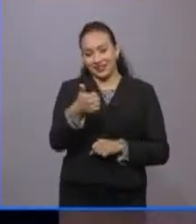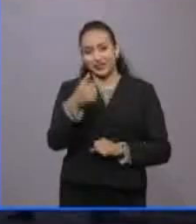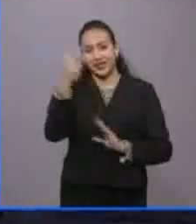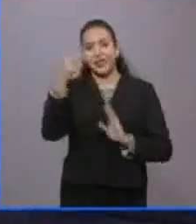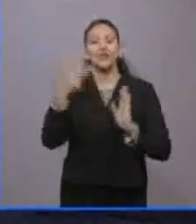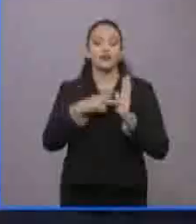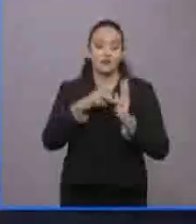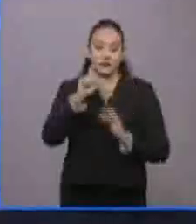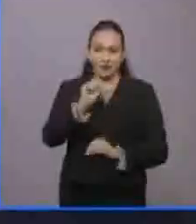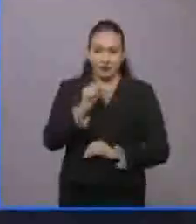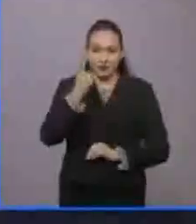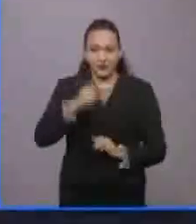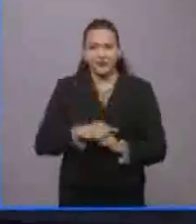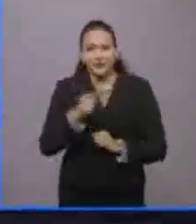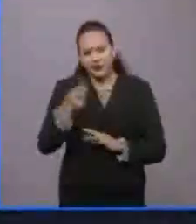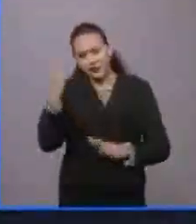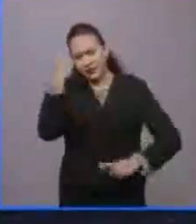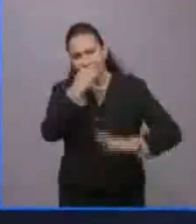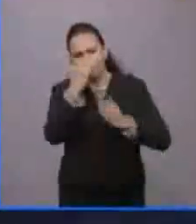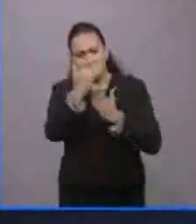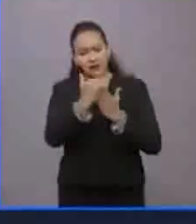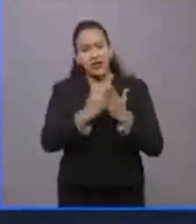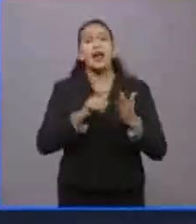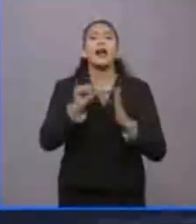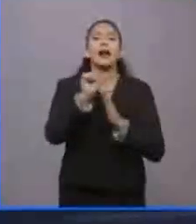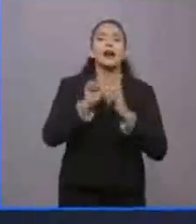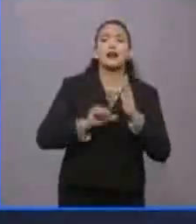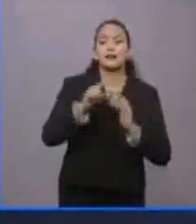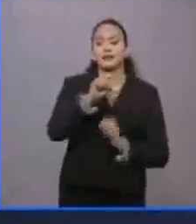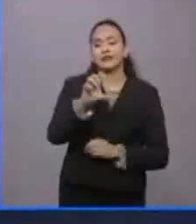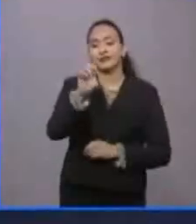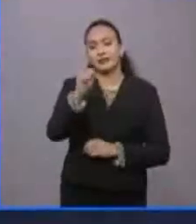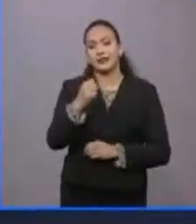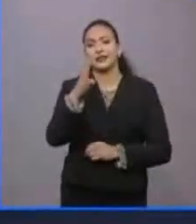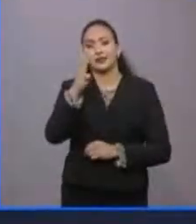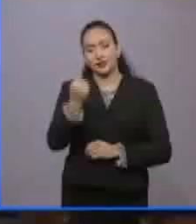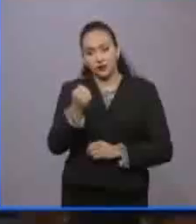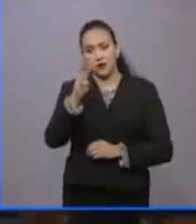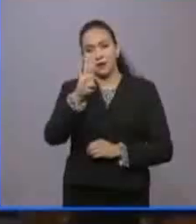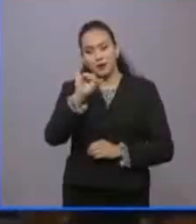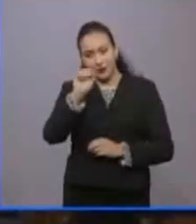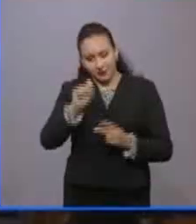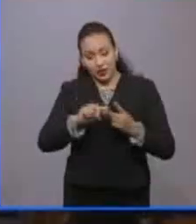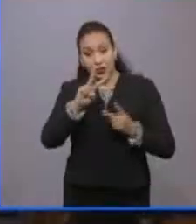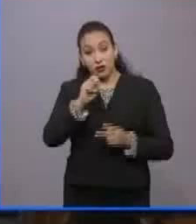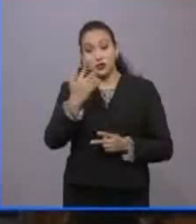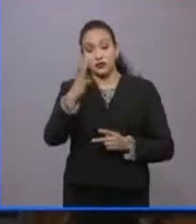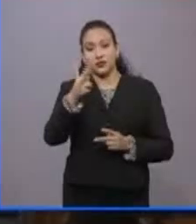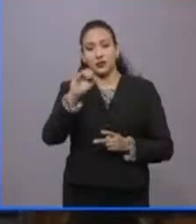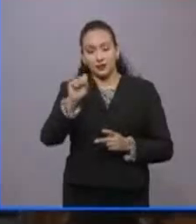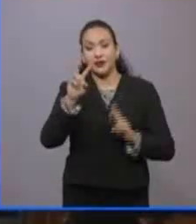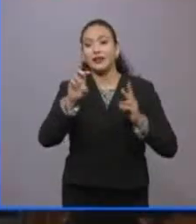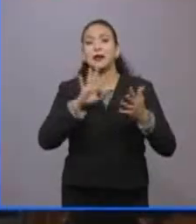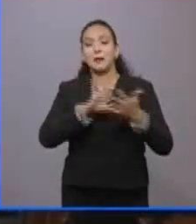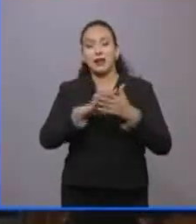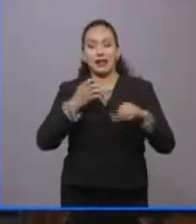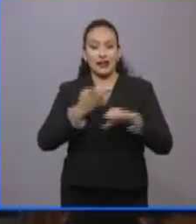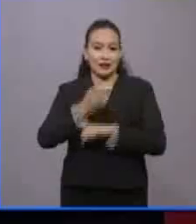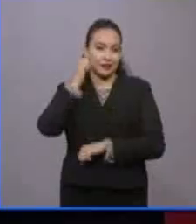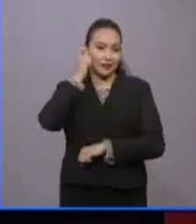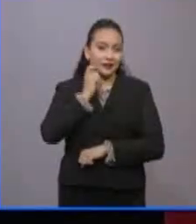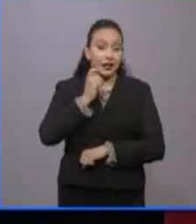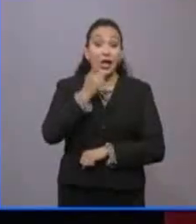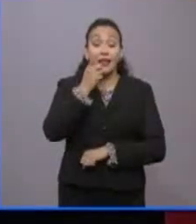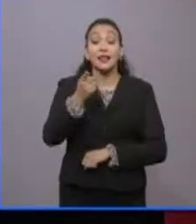146/2021, en la que invalidó porciones de los artículos 169 bis y 205 bis del Código Penal de Guerrero, que